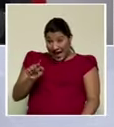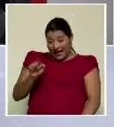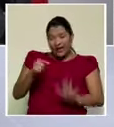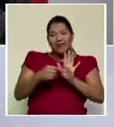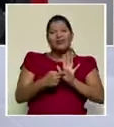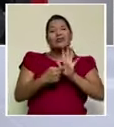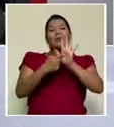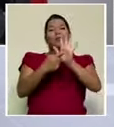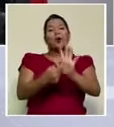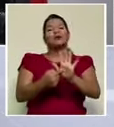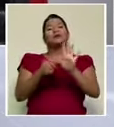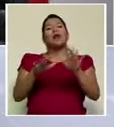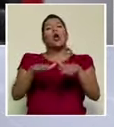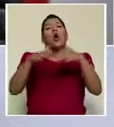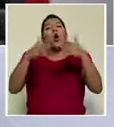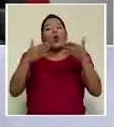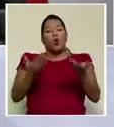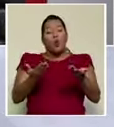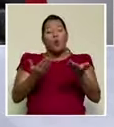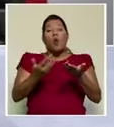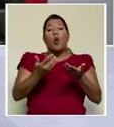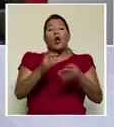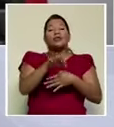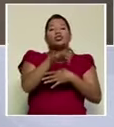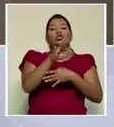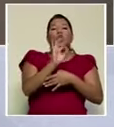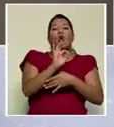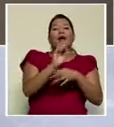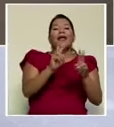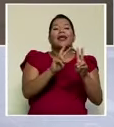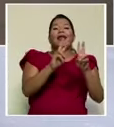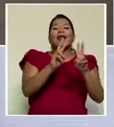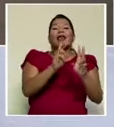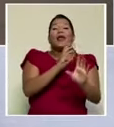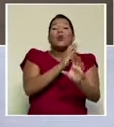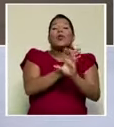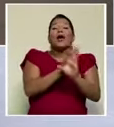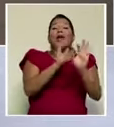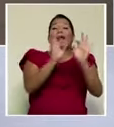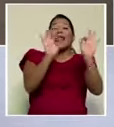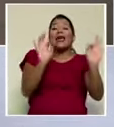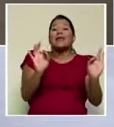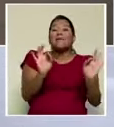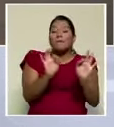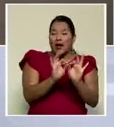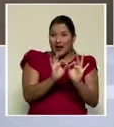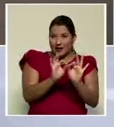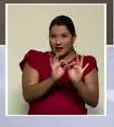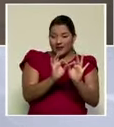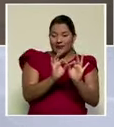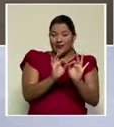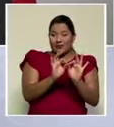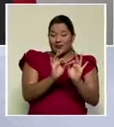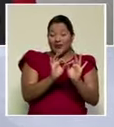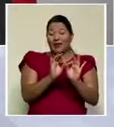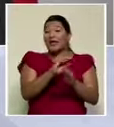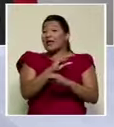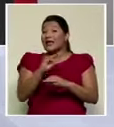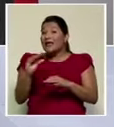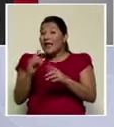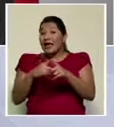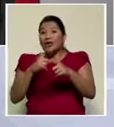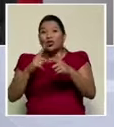releva lo importante de esta institucionalidad y que entonces que no atraviese ninguna sombra de duda y que no